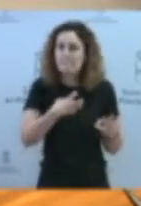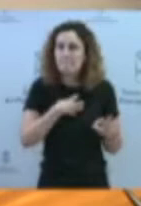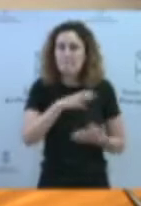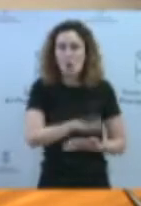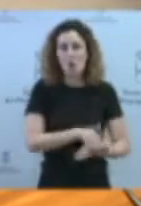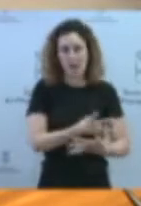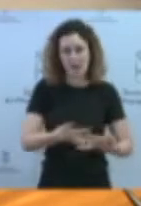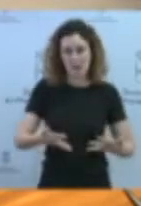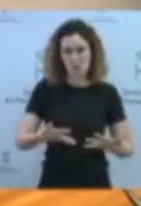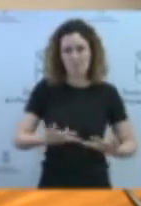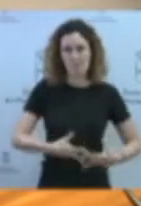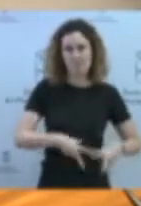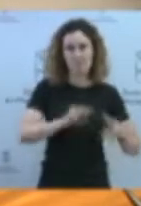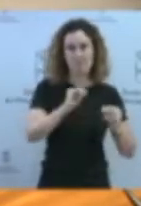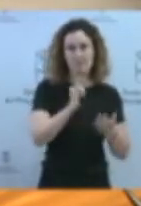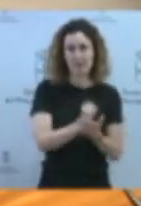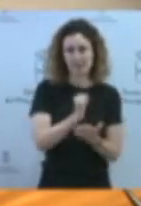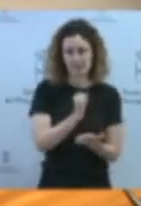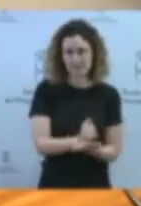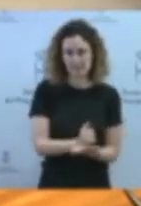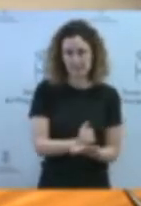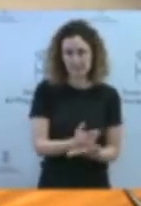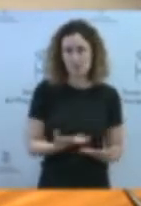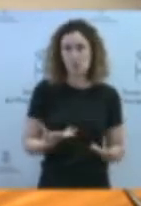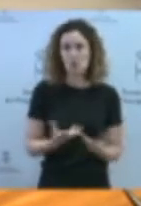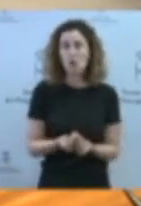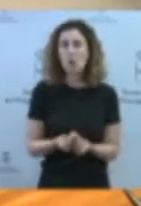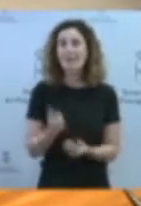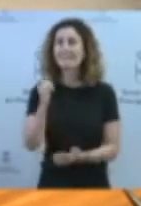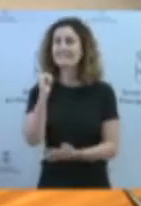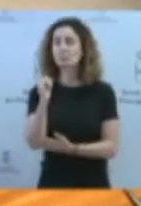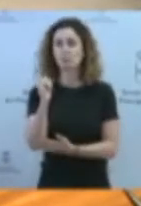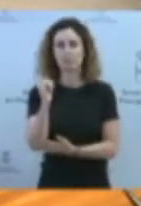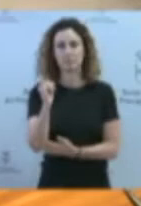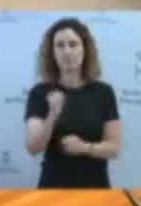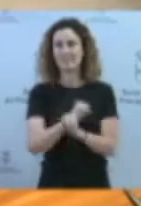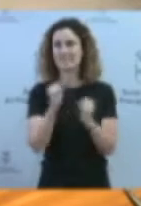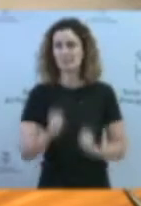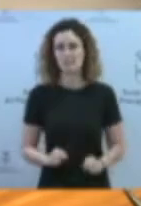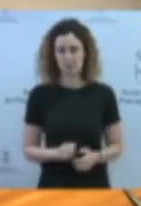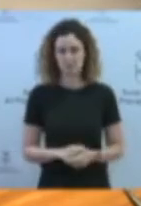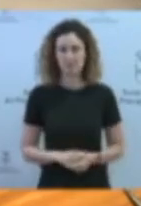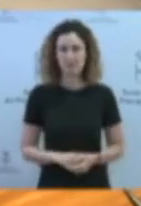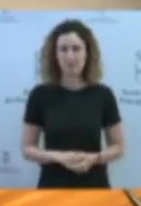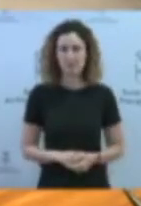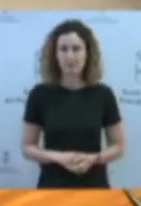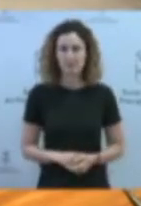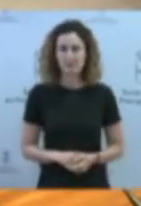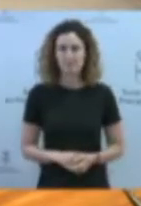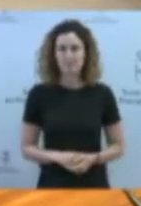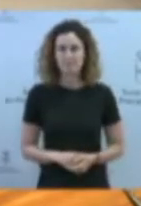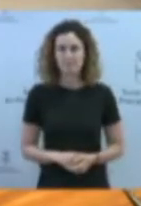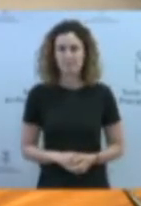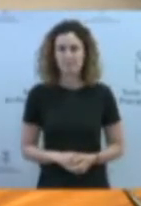centro junto con el IES, porque el IES tenía, ustedes saben que los IES tenían una jornada menor como consecuencia de